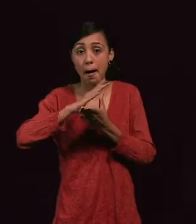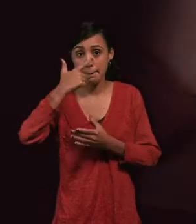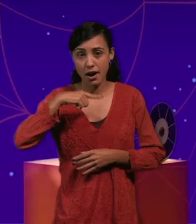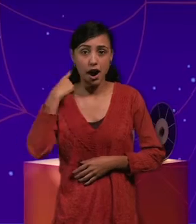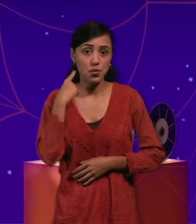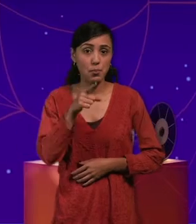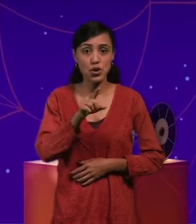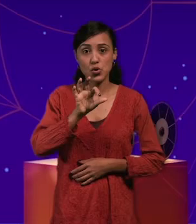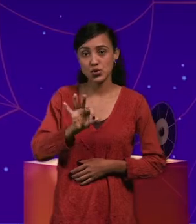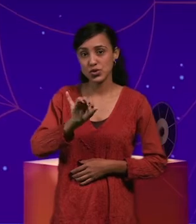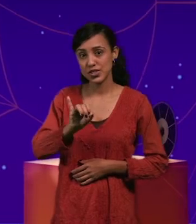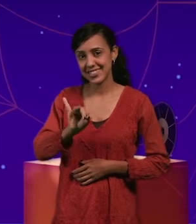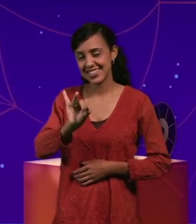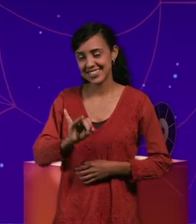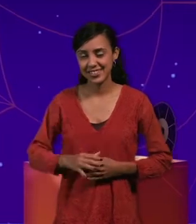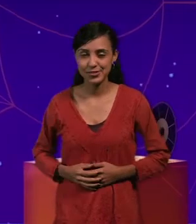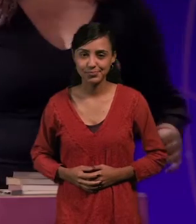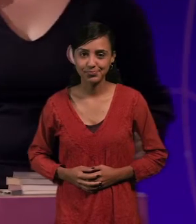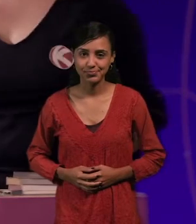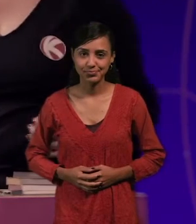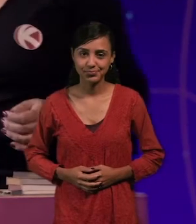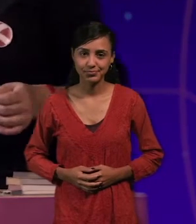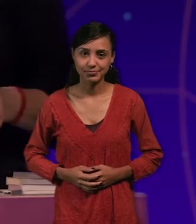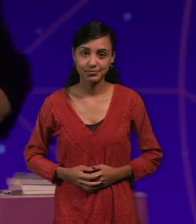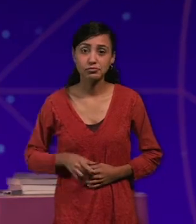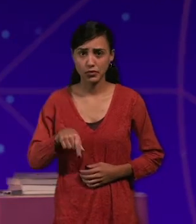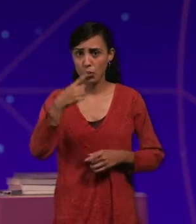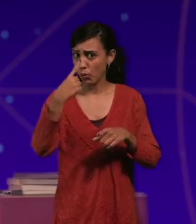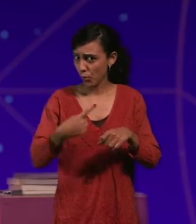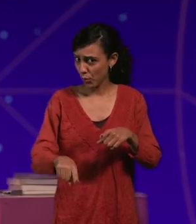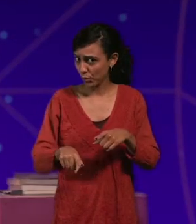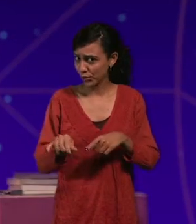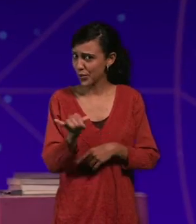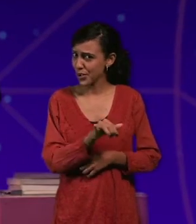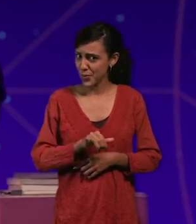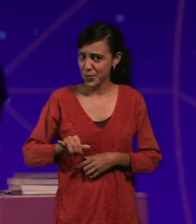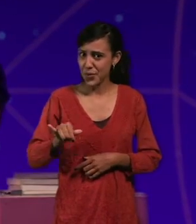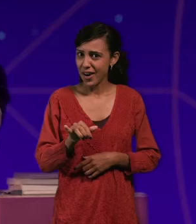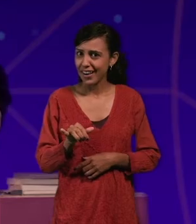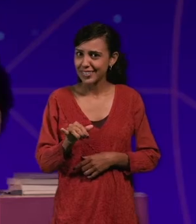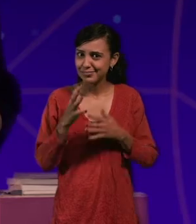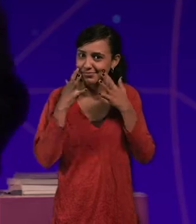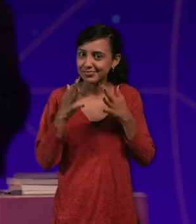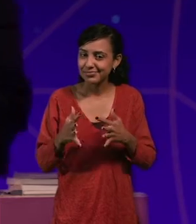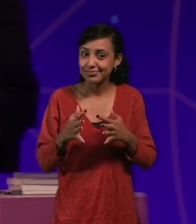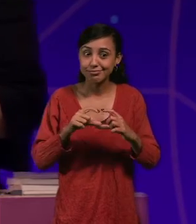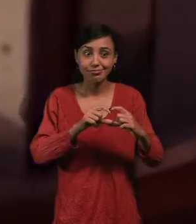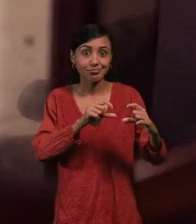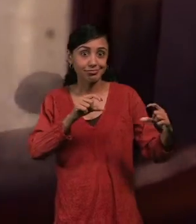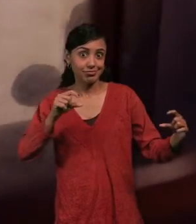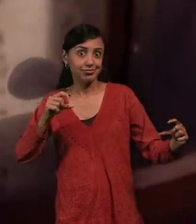en 1867. Aquí tenemos otro, muy curioso, que se llama praxinoscopio.